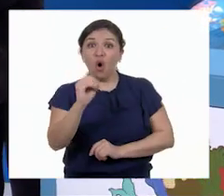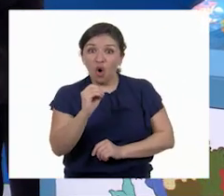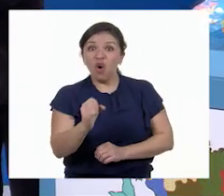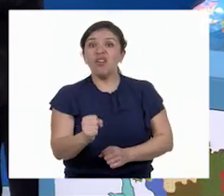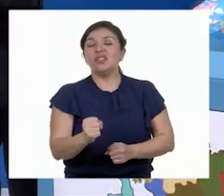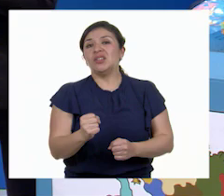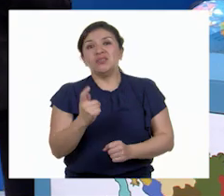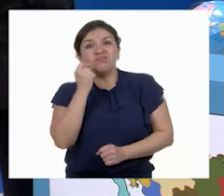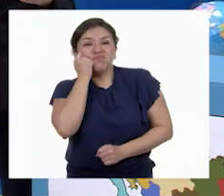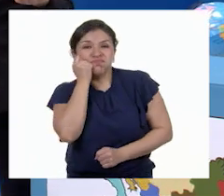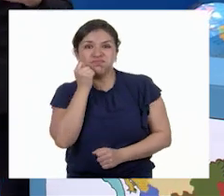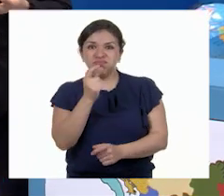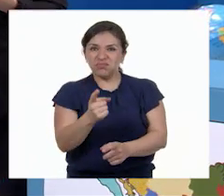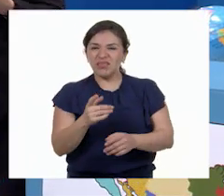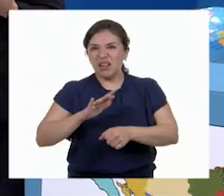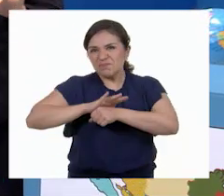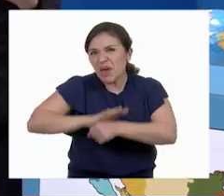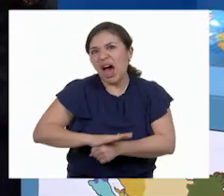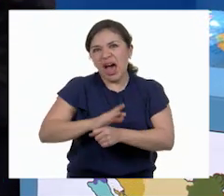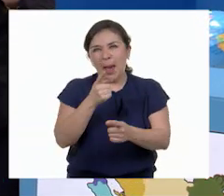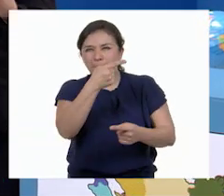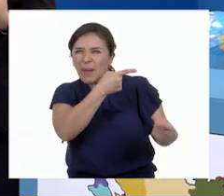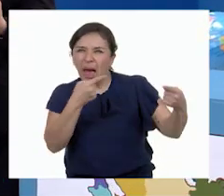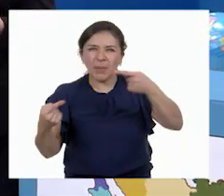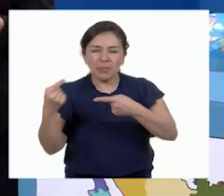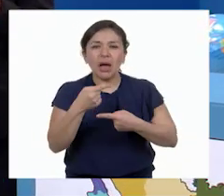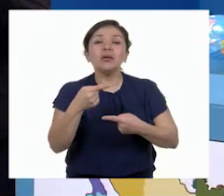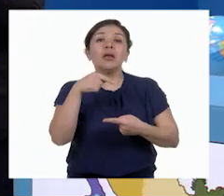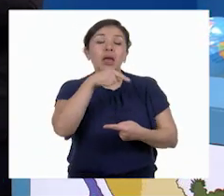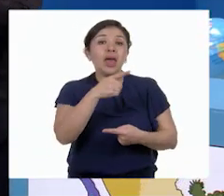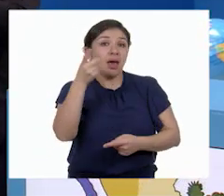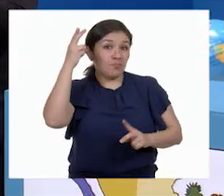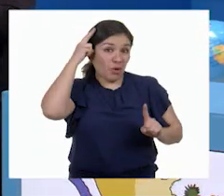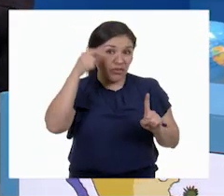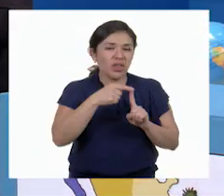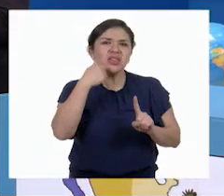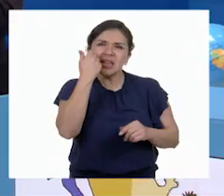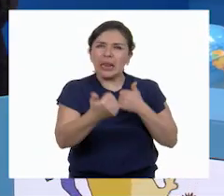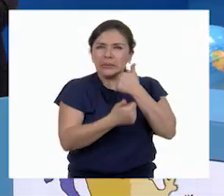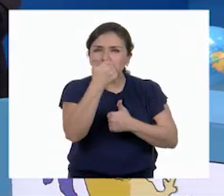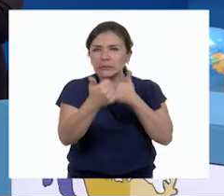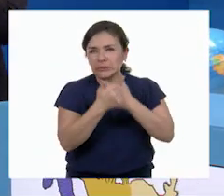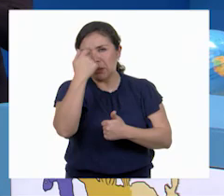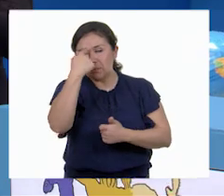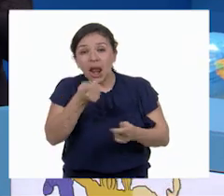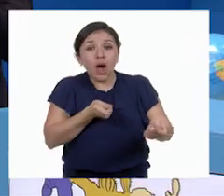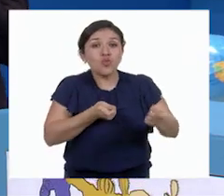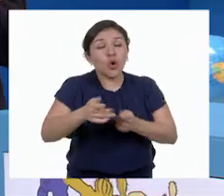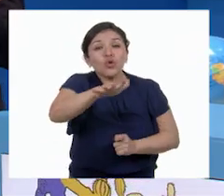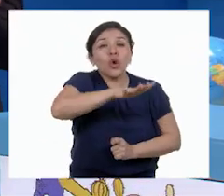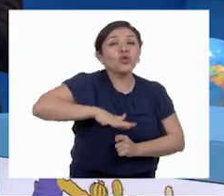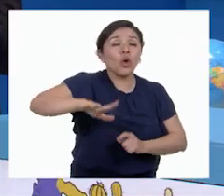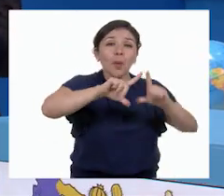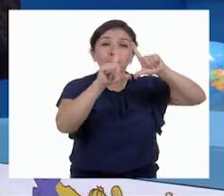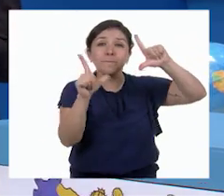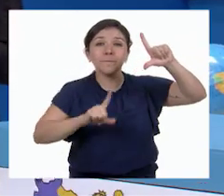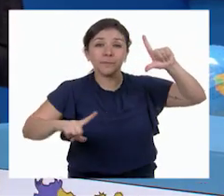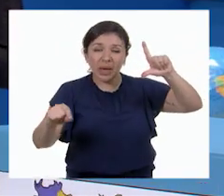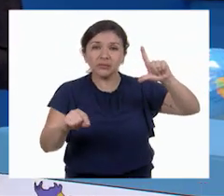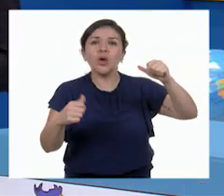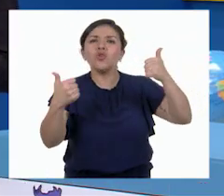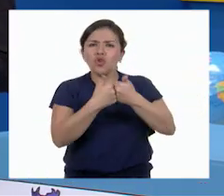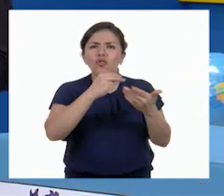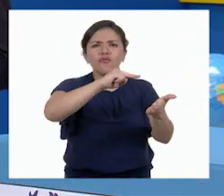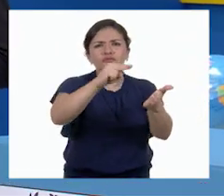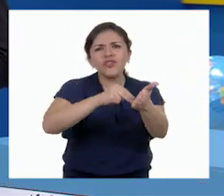los cañonazos, Díaz buscó controlar a los líderes y a las autoridades políticas de las distintas regiones del país. Al hacer